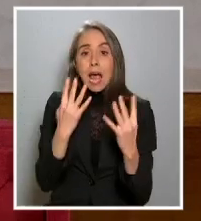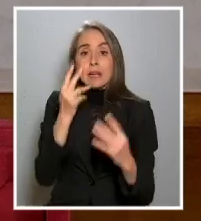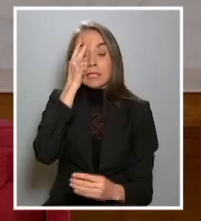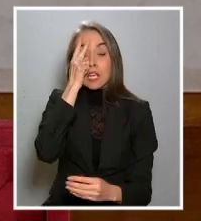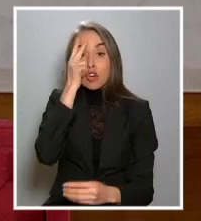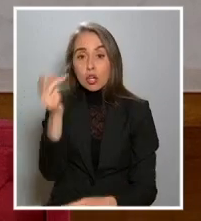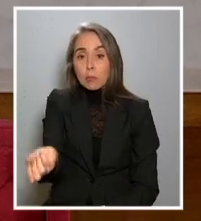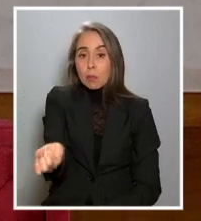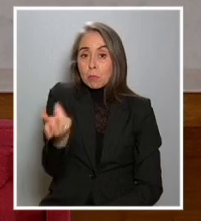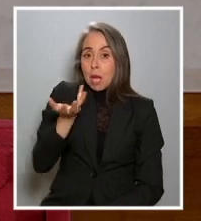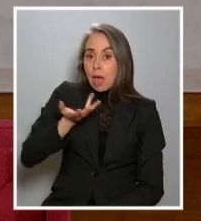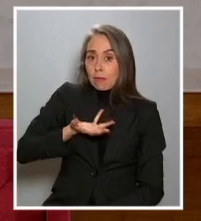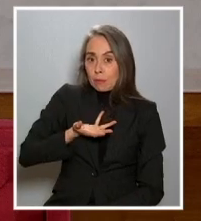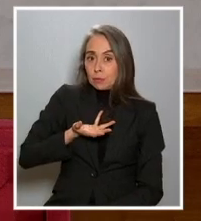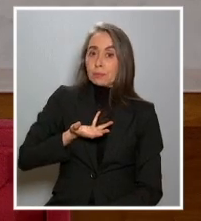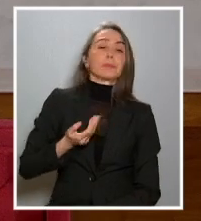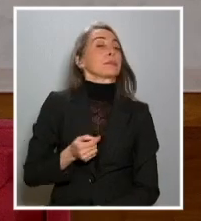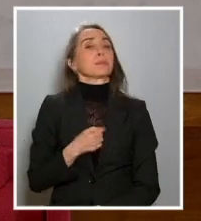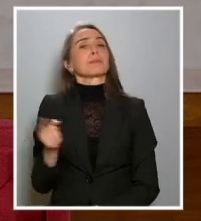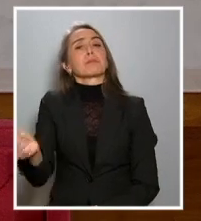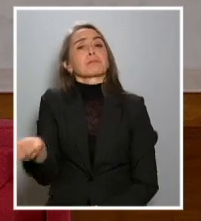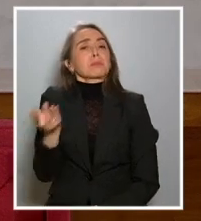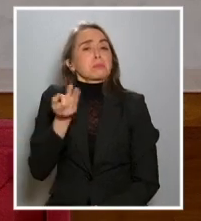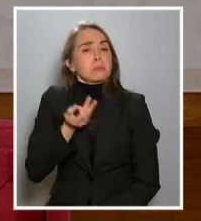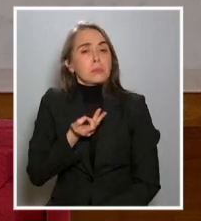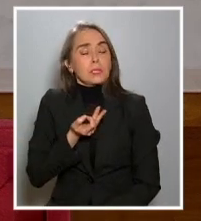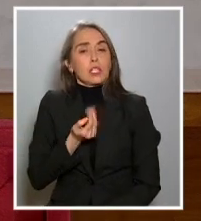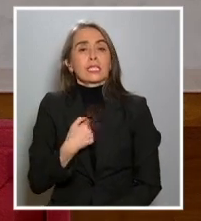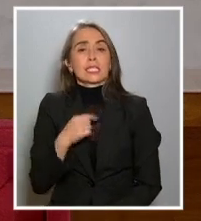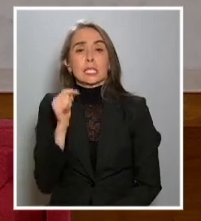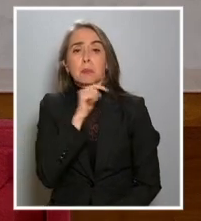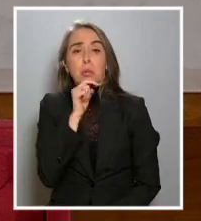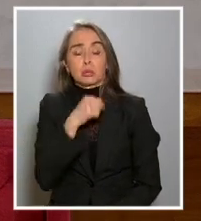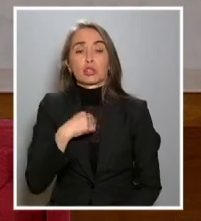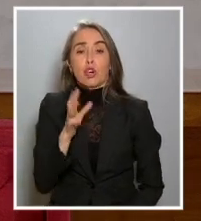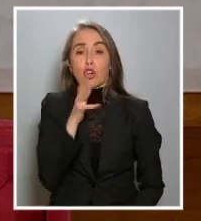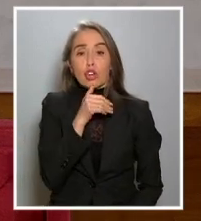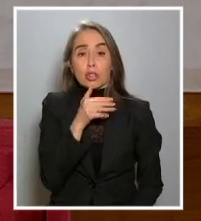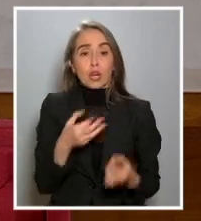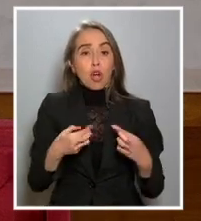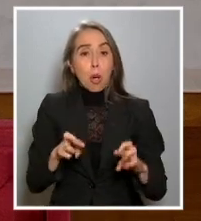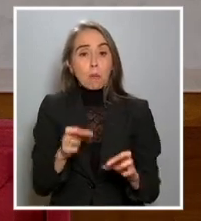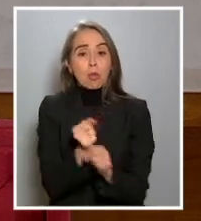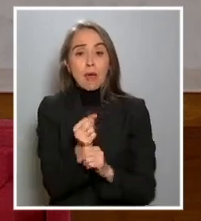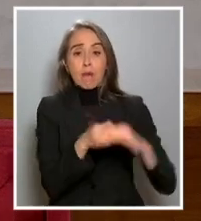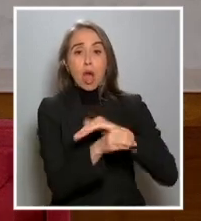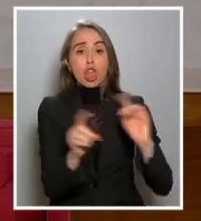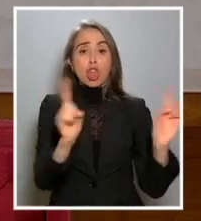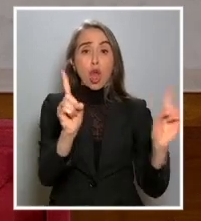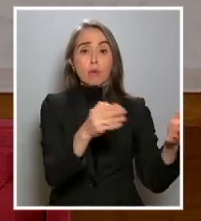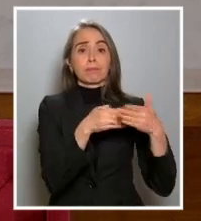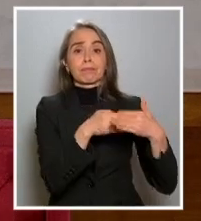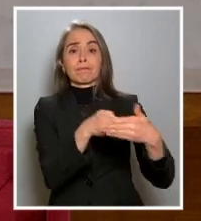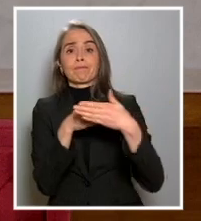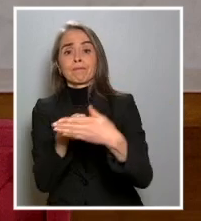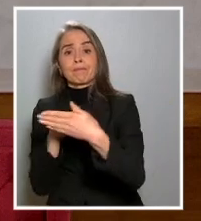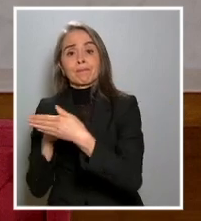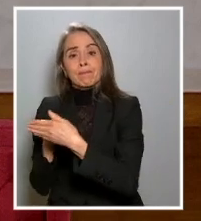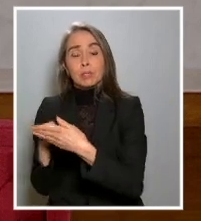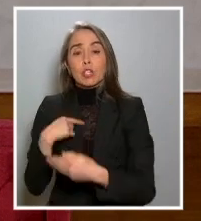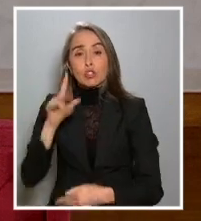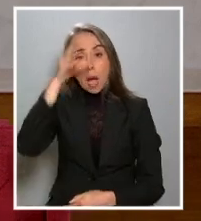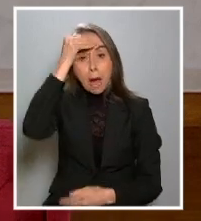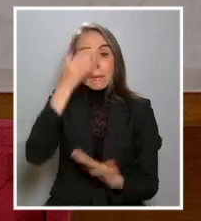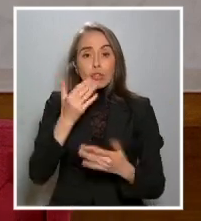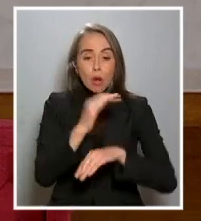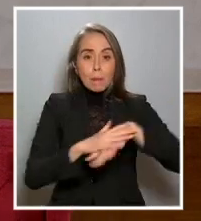Coquimbo. Me dijo: si yo no tengo oportunidades de trabajo, si yo no aprendo